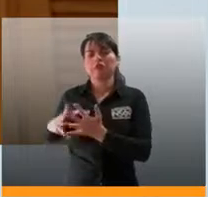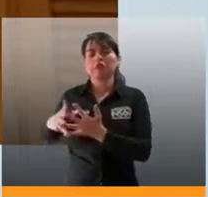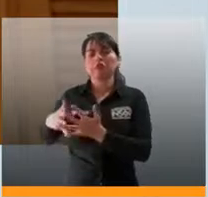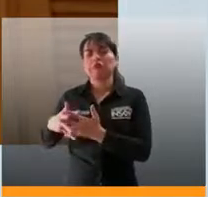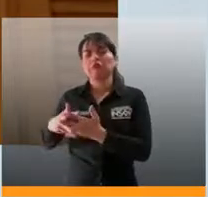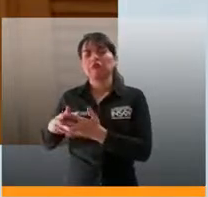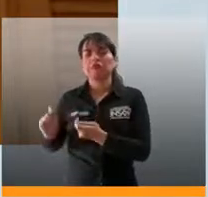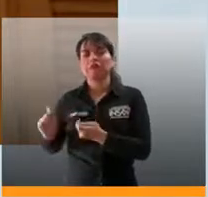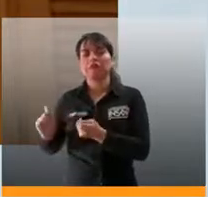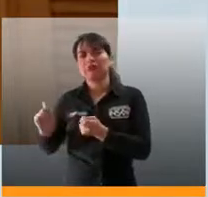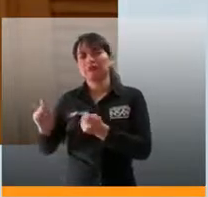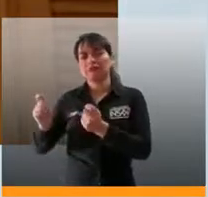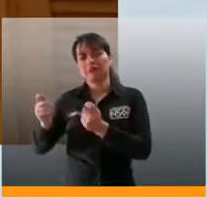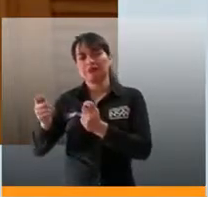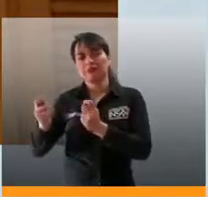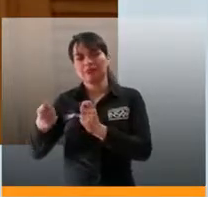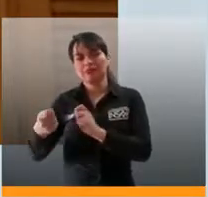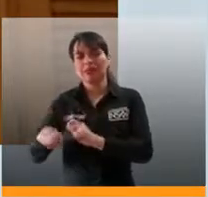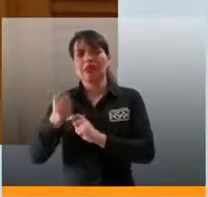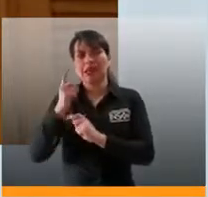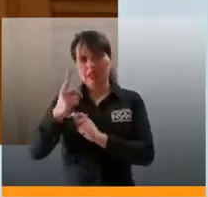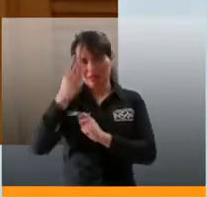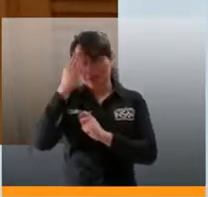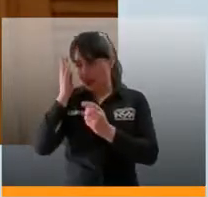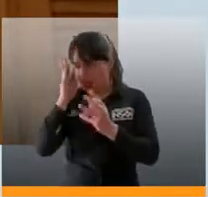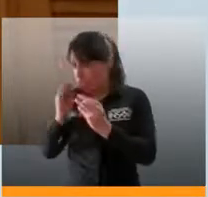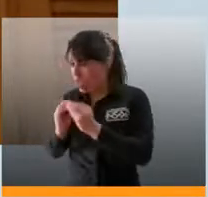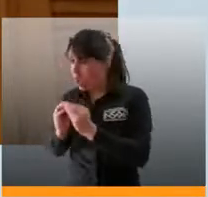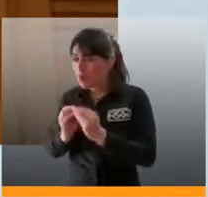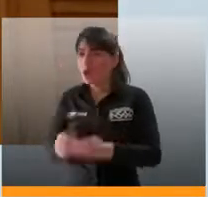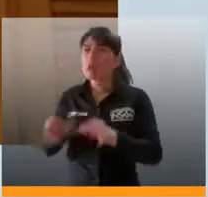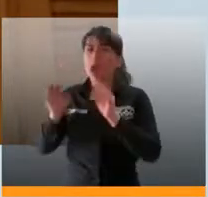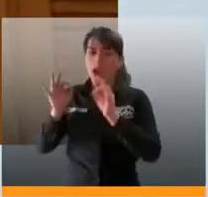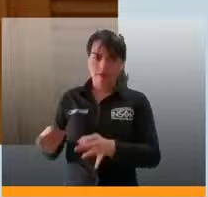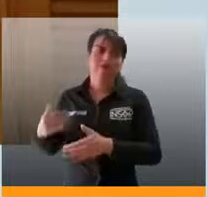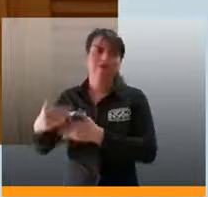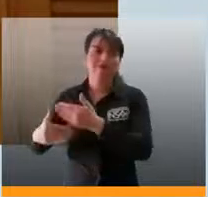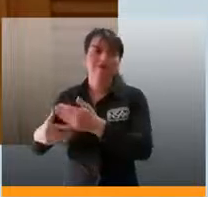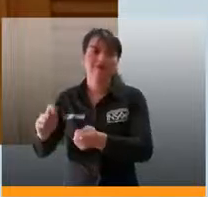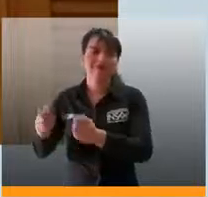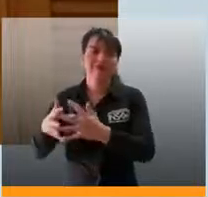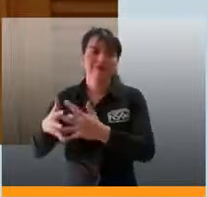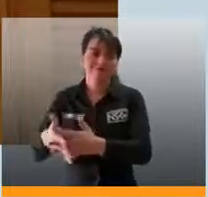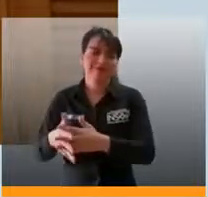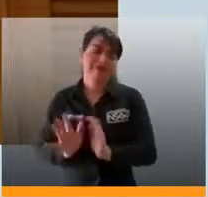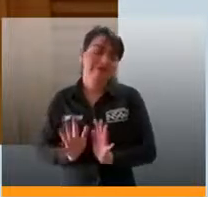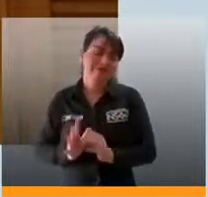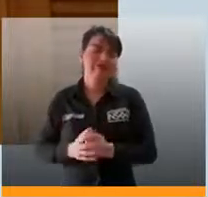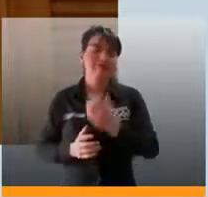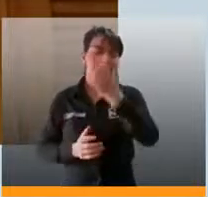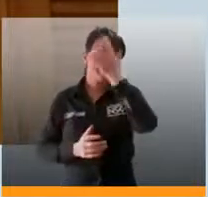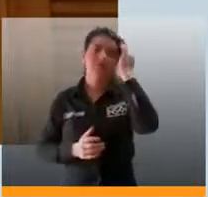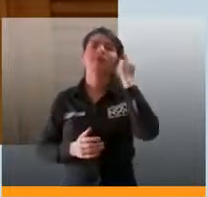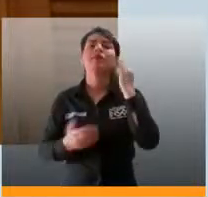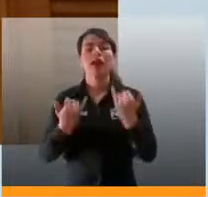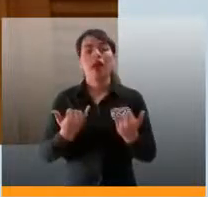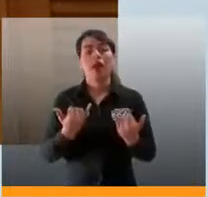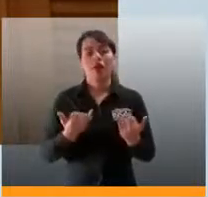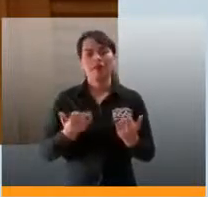llegar a esto, cuando todas sus instancias se pusieran de acuerdo. Pero en este tercer segmento estamos